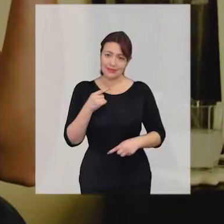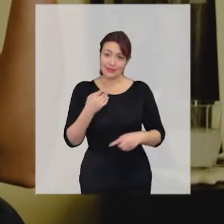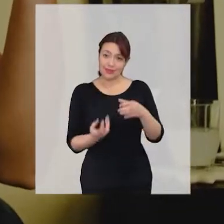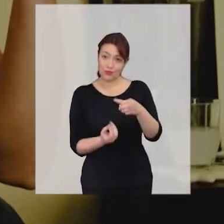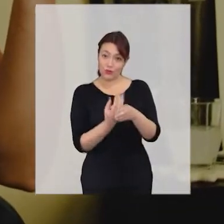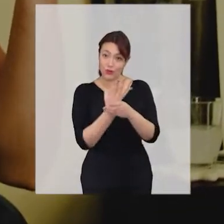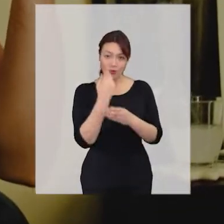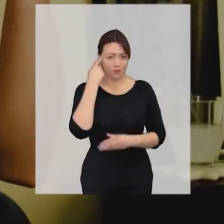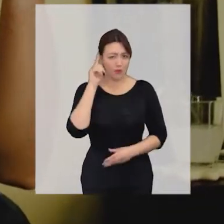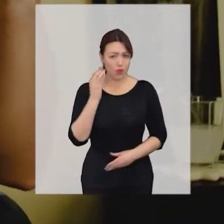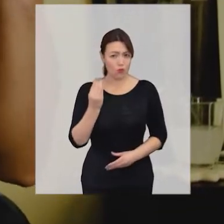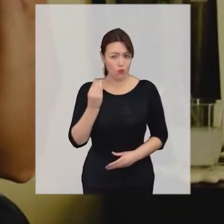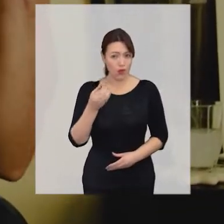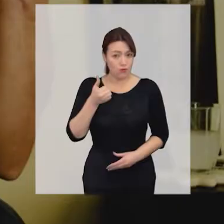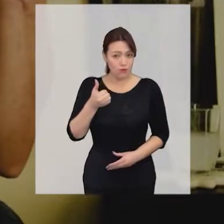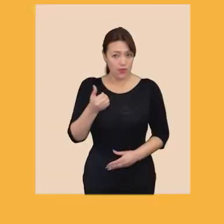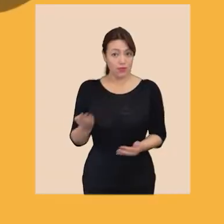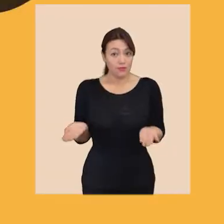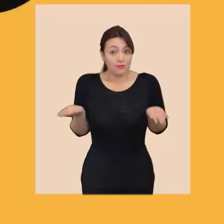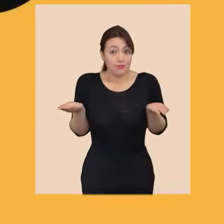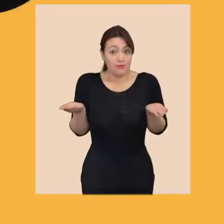Que sea nueva, pero buena.